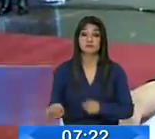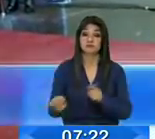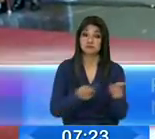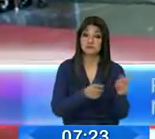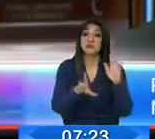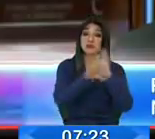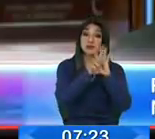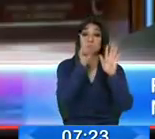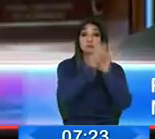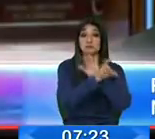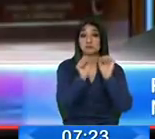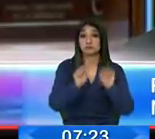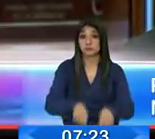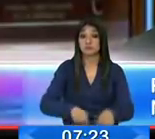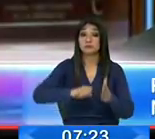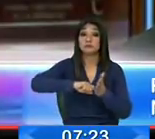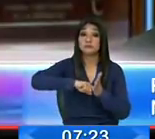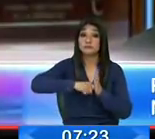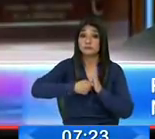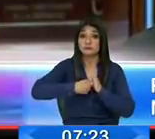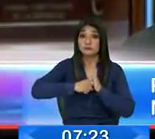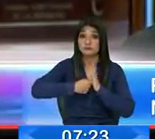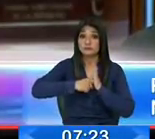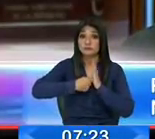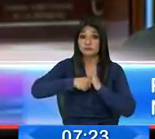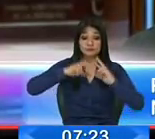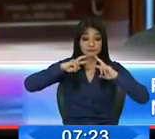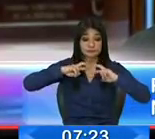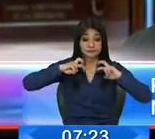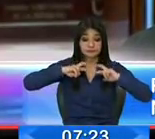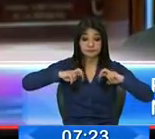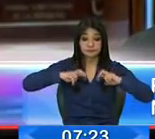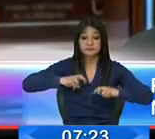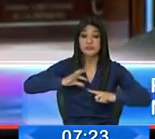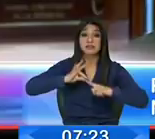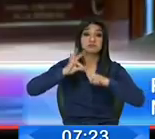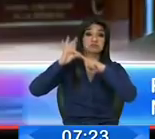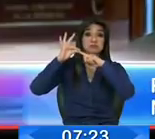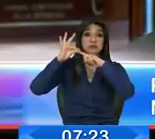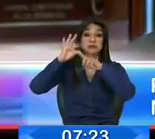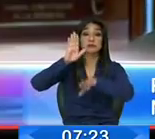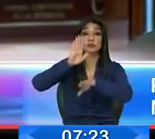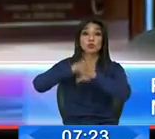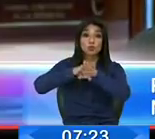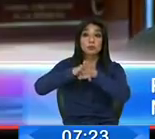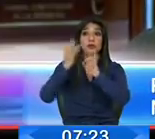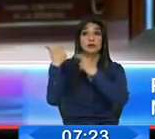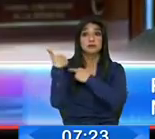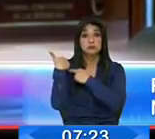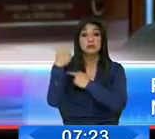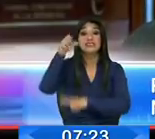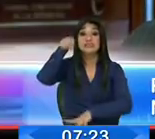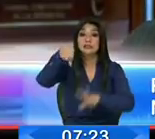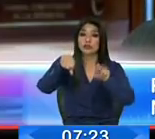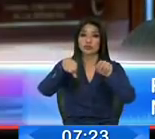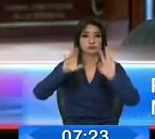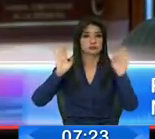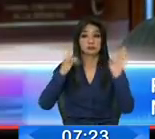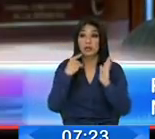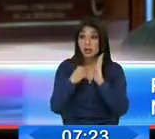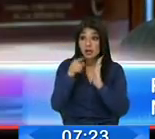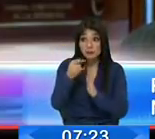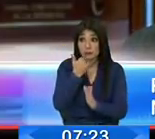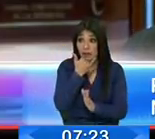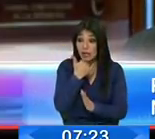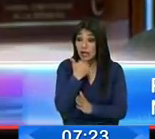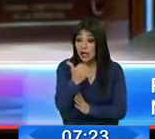legal. Que la Contraloría haga un examen especial y determine responsables si es que lo